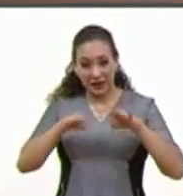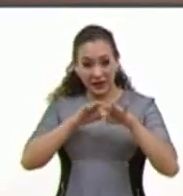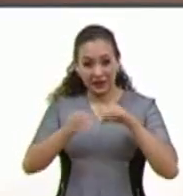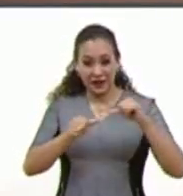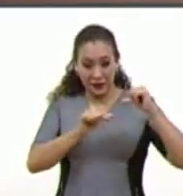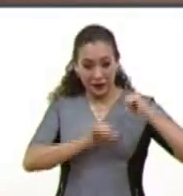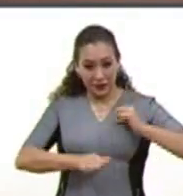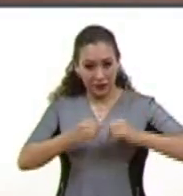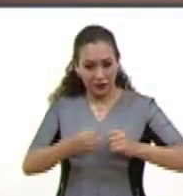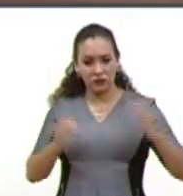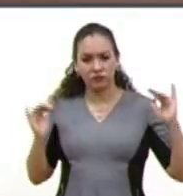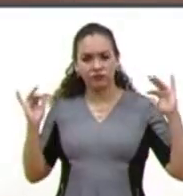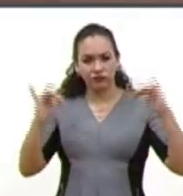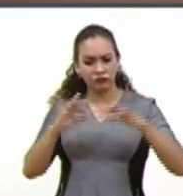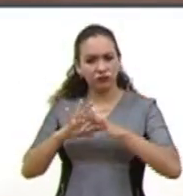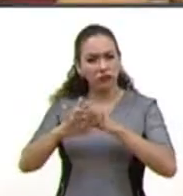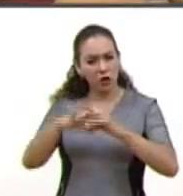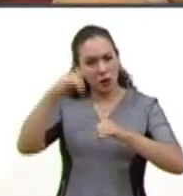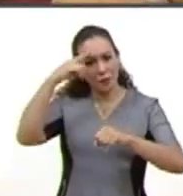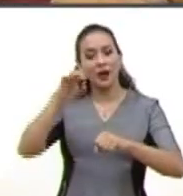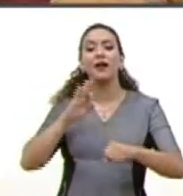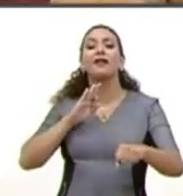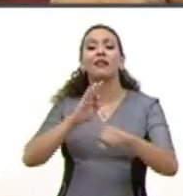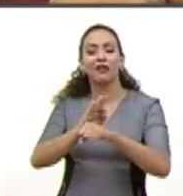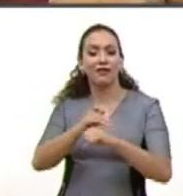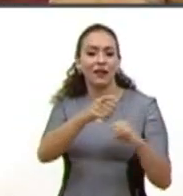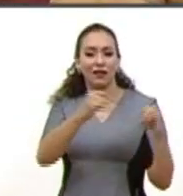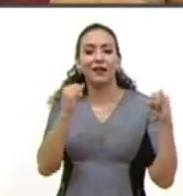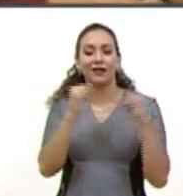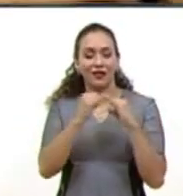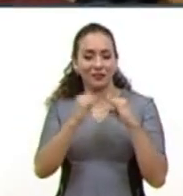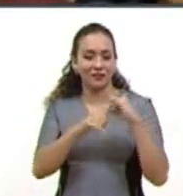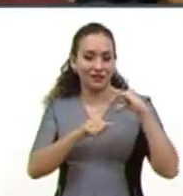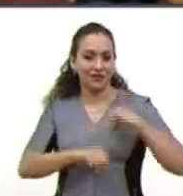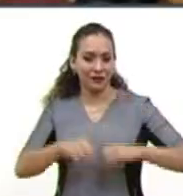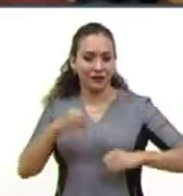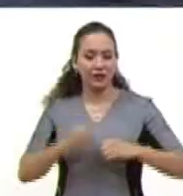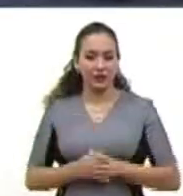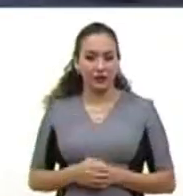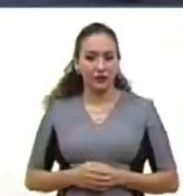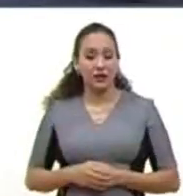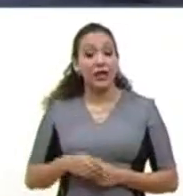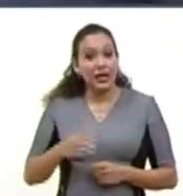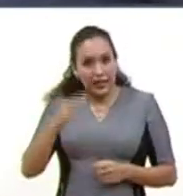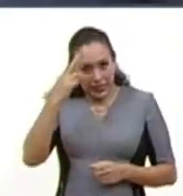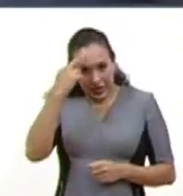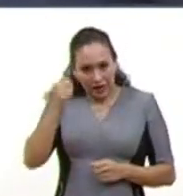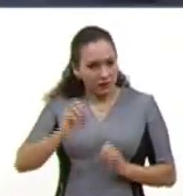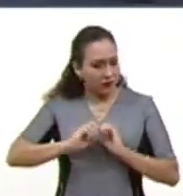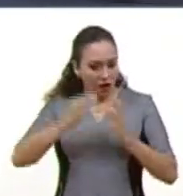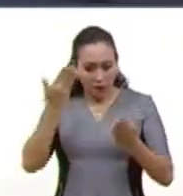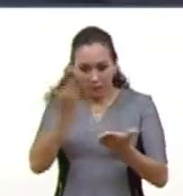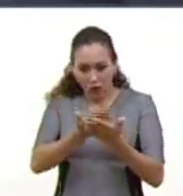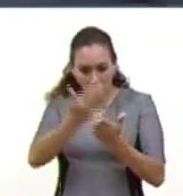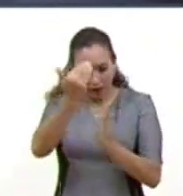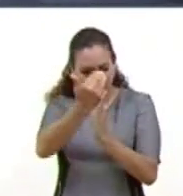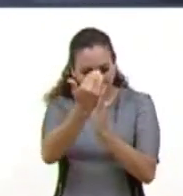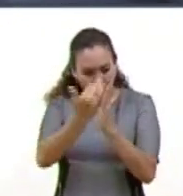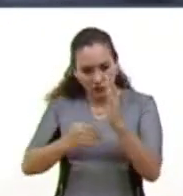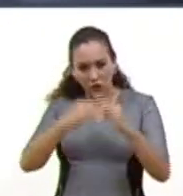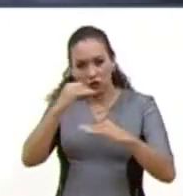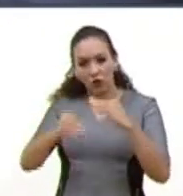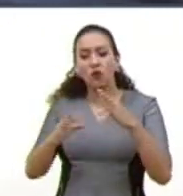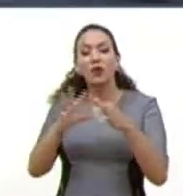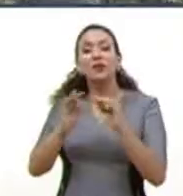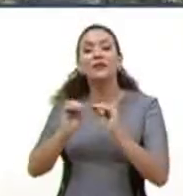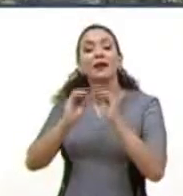el proceso legislativo en defensa de la institución judicial, expresando las razones del por qué no es viable la reforma y para hacer